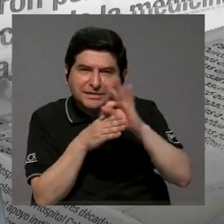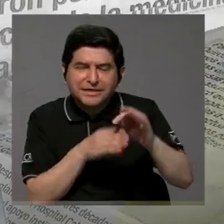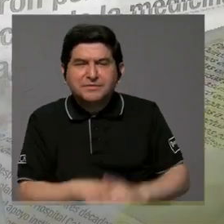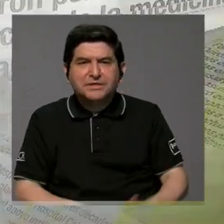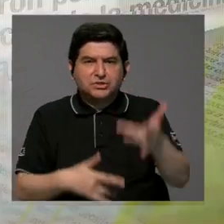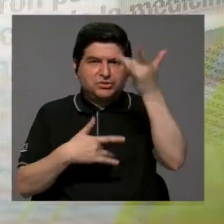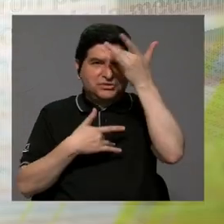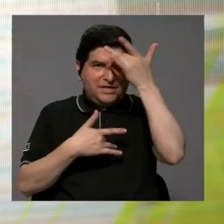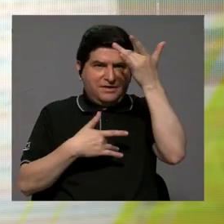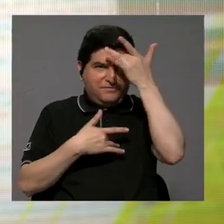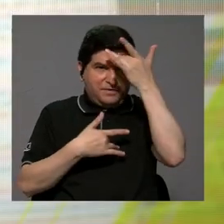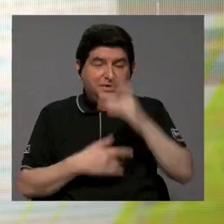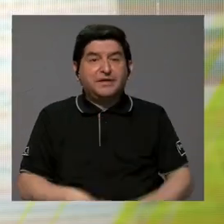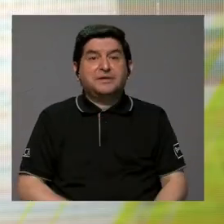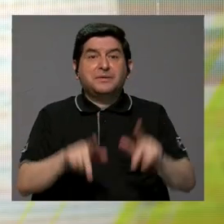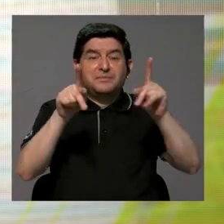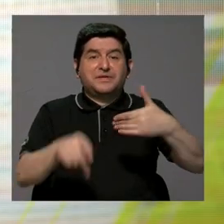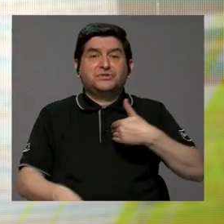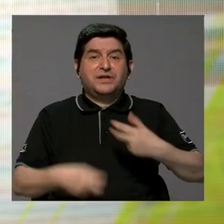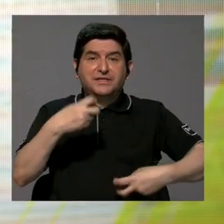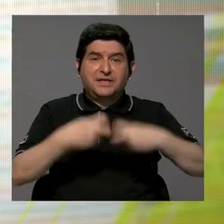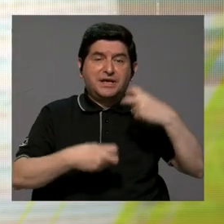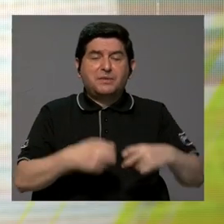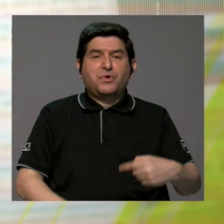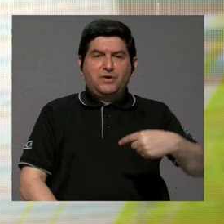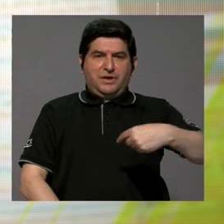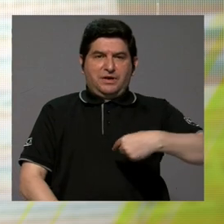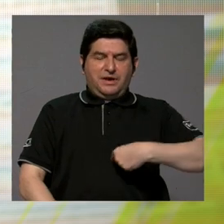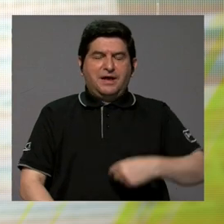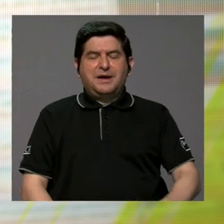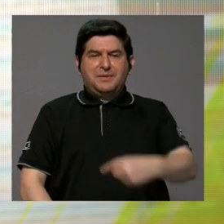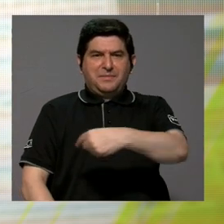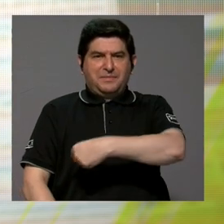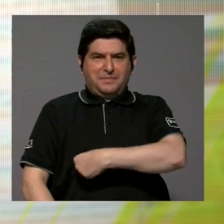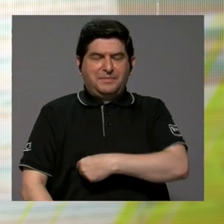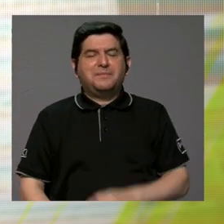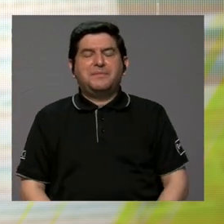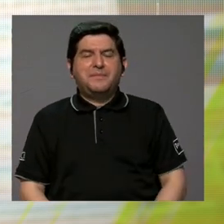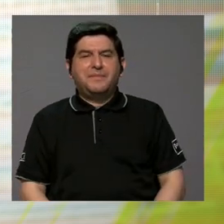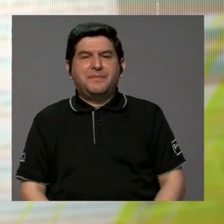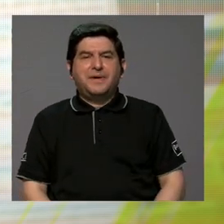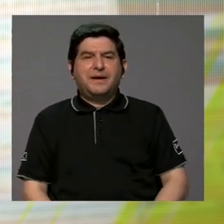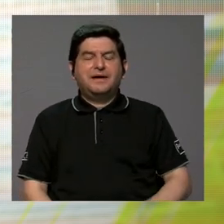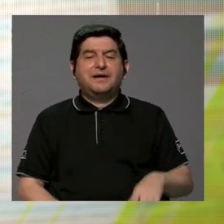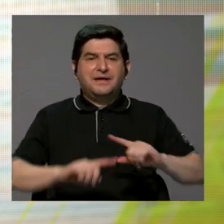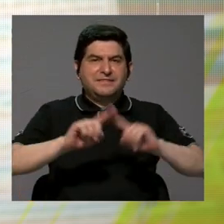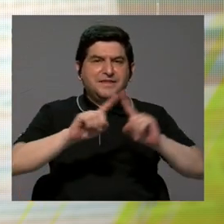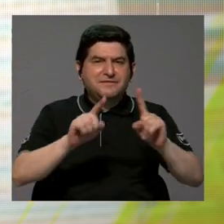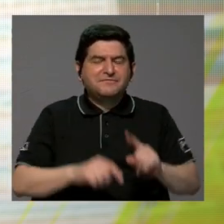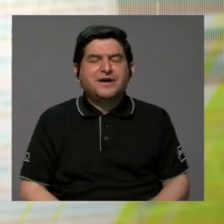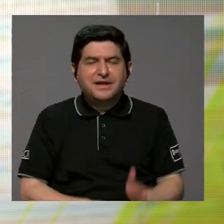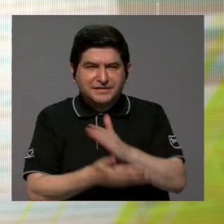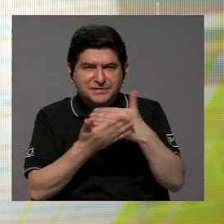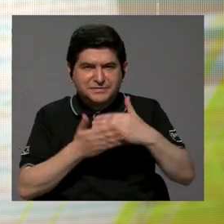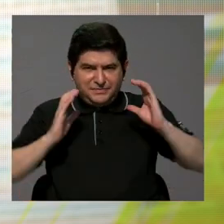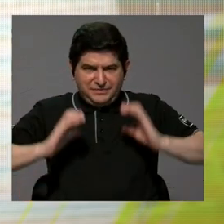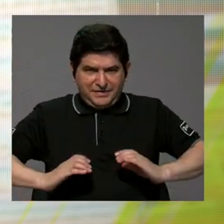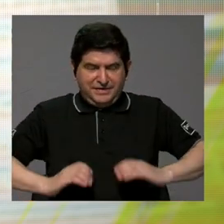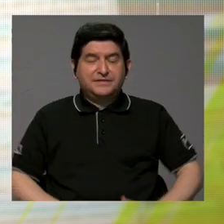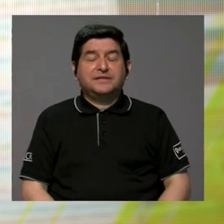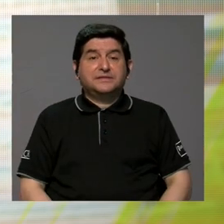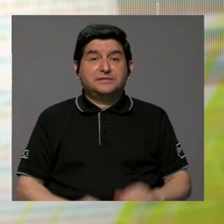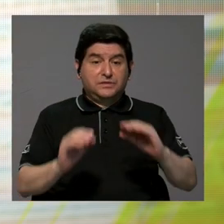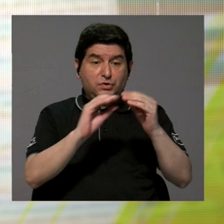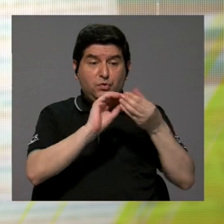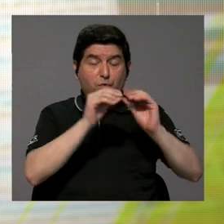para enfermedades, personas que tienen problemas de páncreas, de hígado, vías biliares. Entonces, es una población bastante grande. Ahora